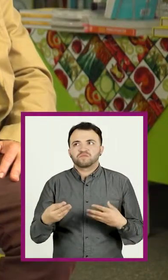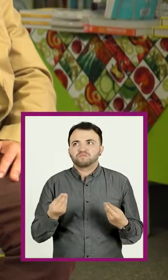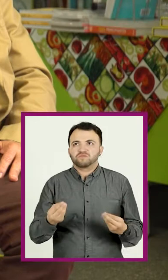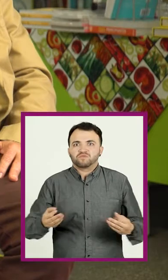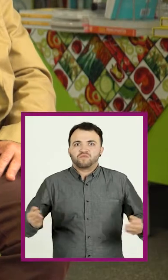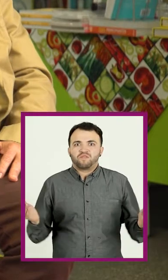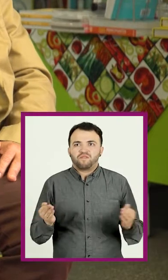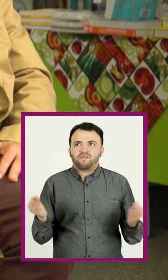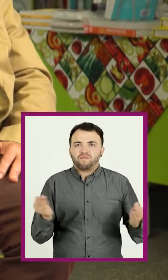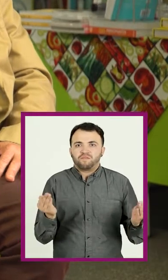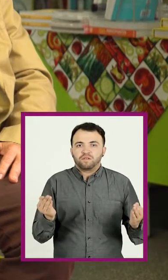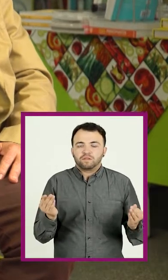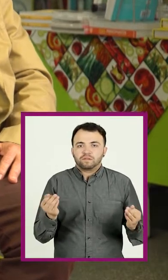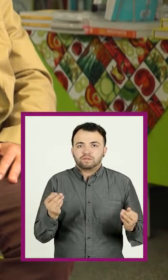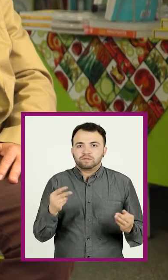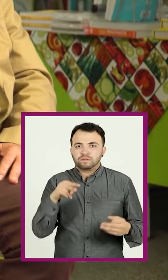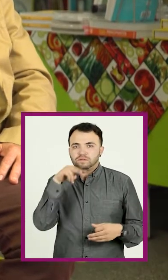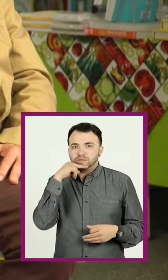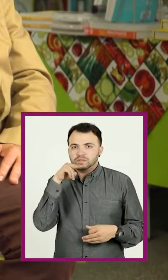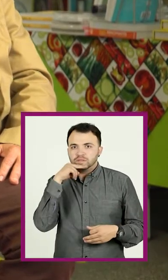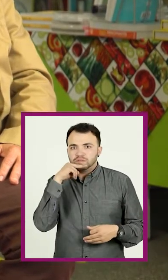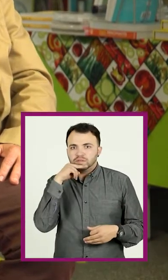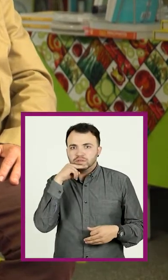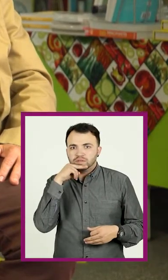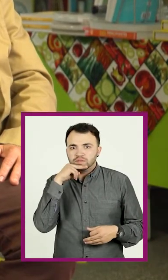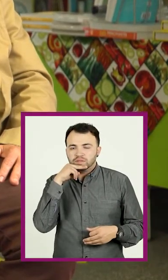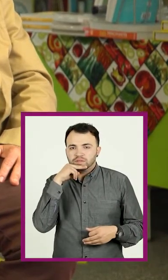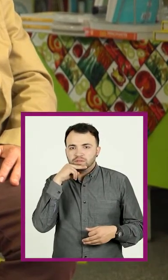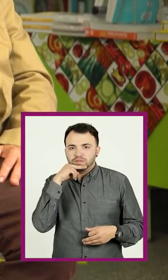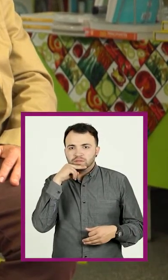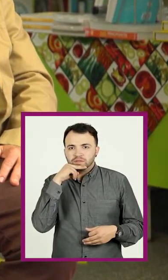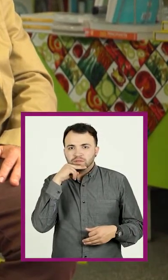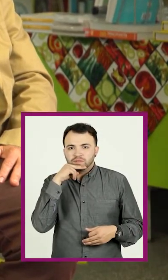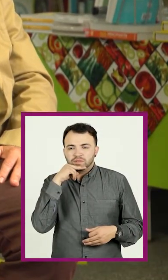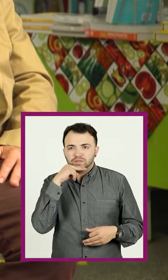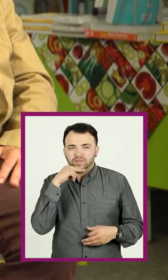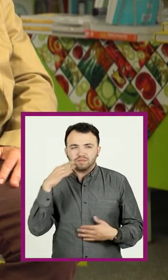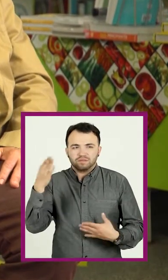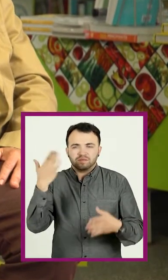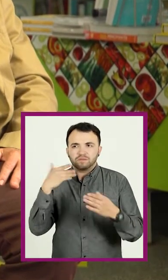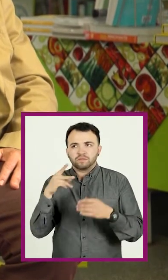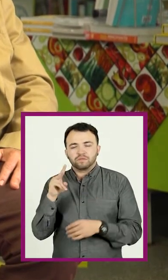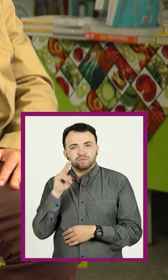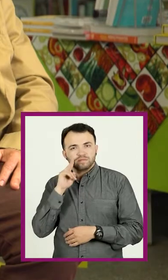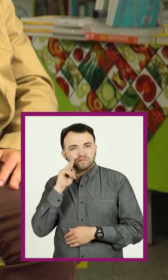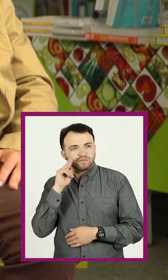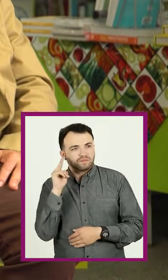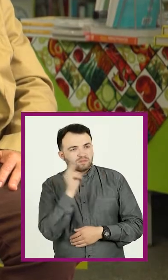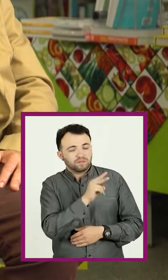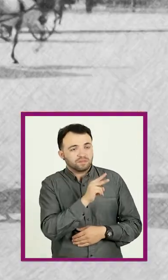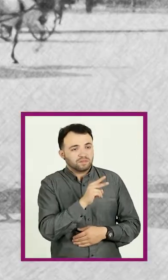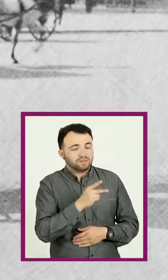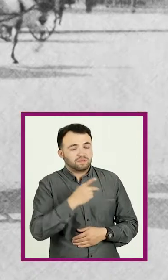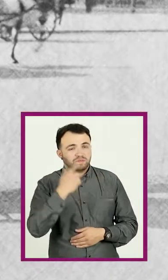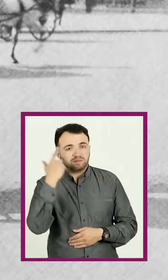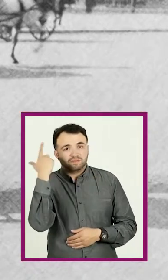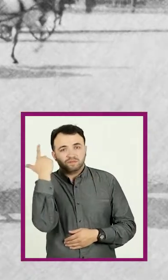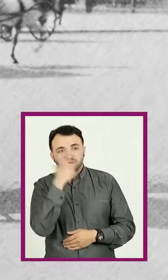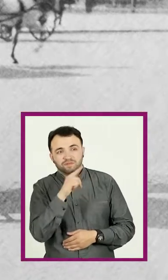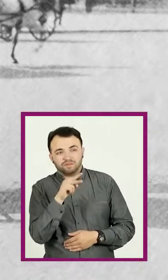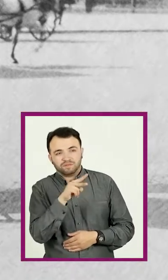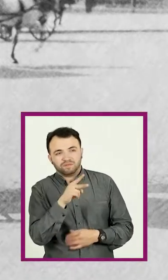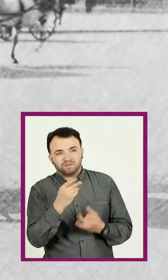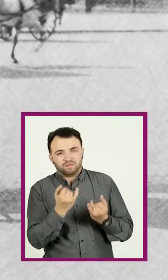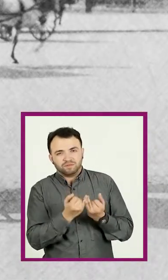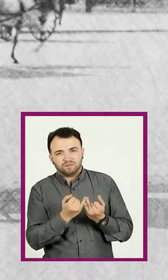mucho frío, etcétera, es invierno, se encuentra con una escena muy trágica, ¿no? Un cochero,